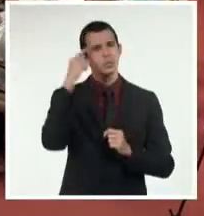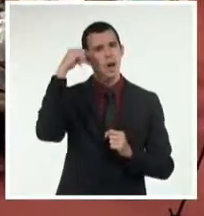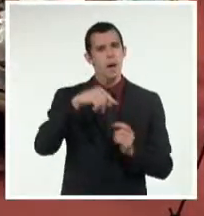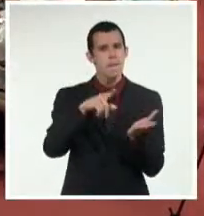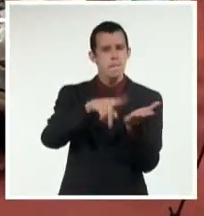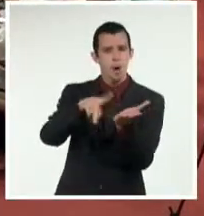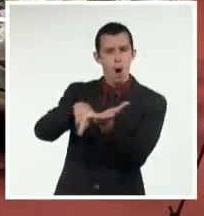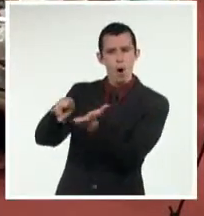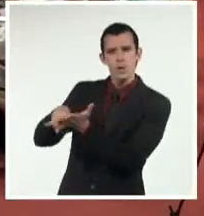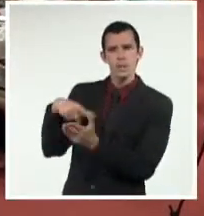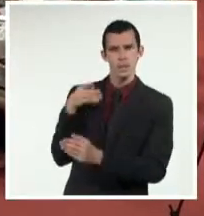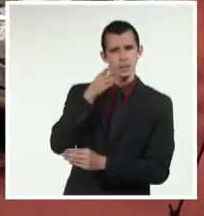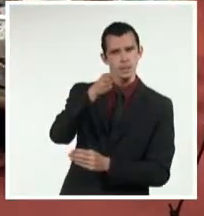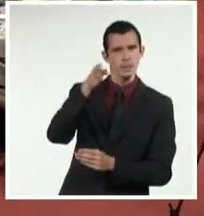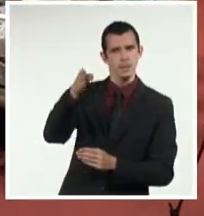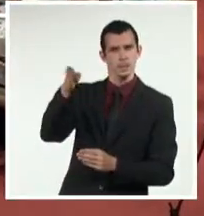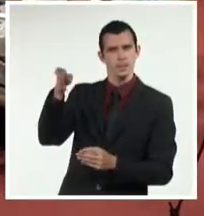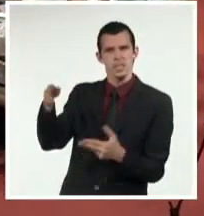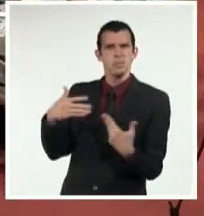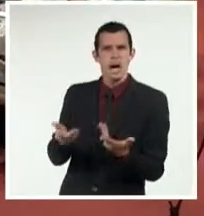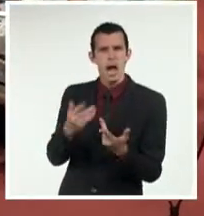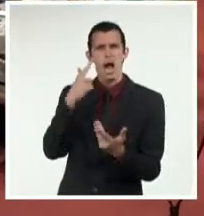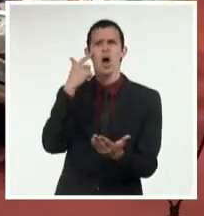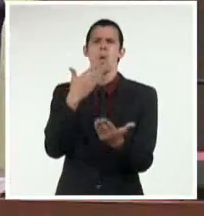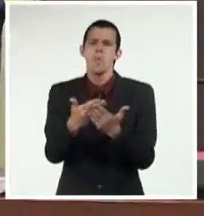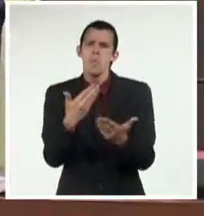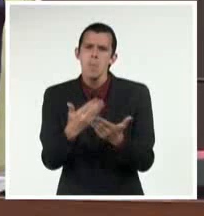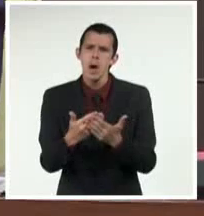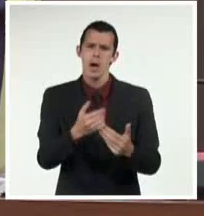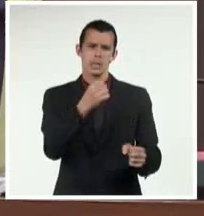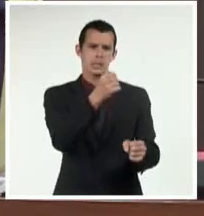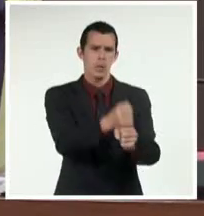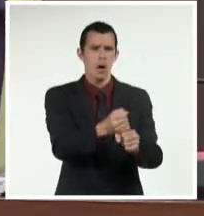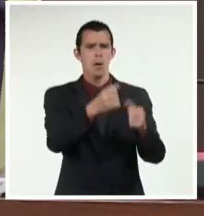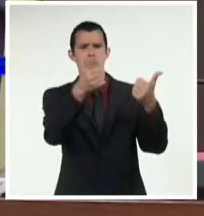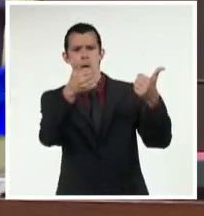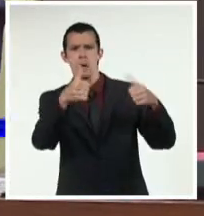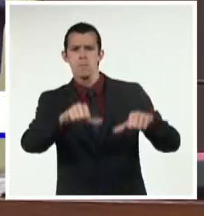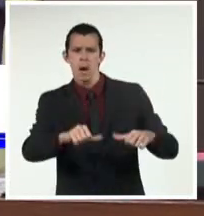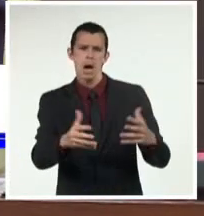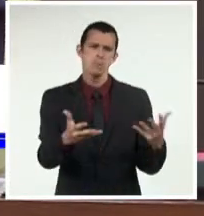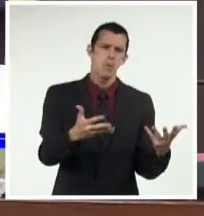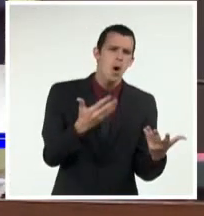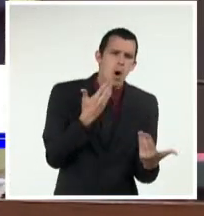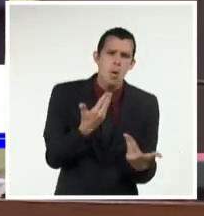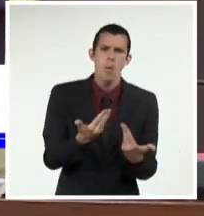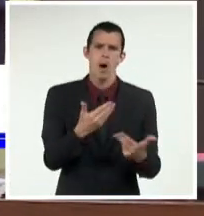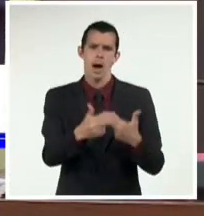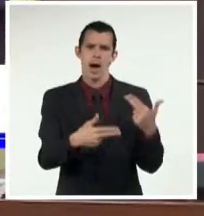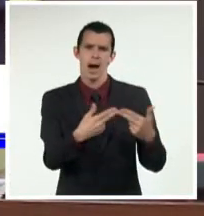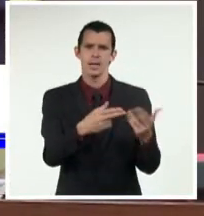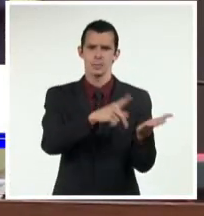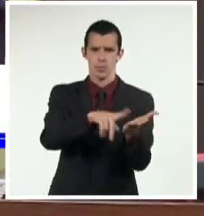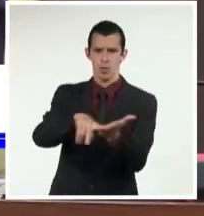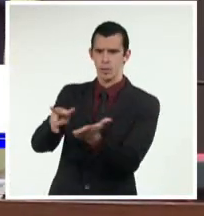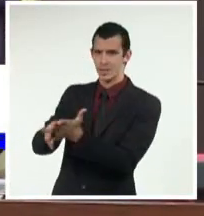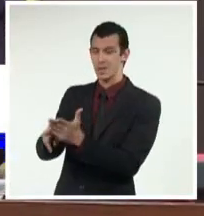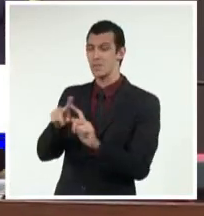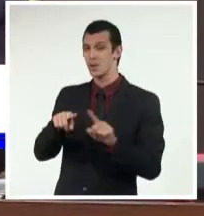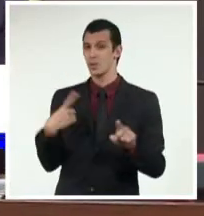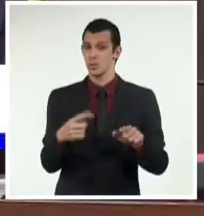y rendir cuenta a todos los jefes, a todos los niveles, en el cumplimiento de este plan de